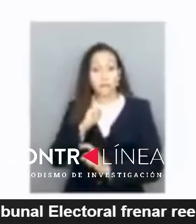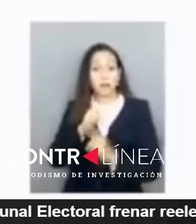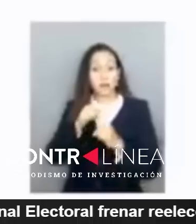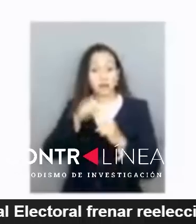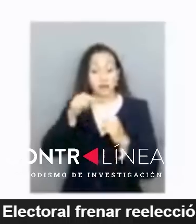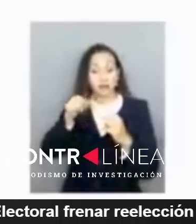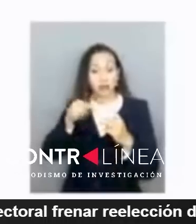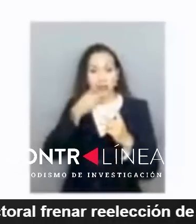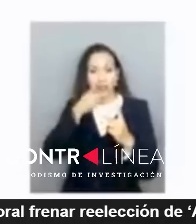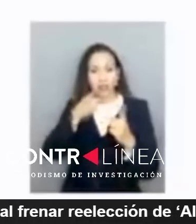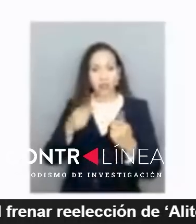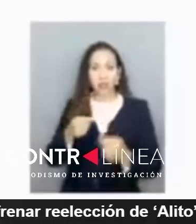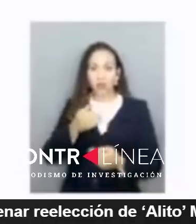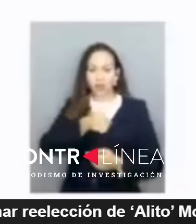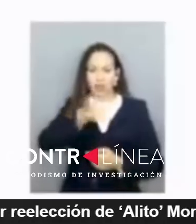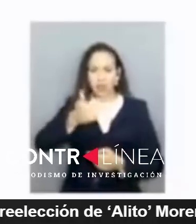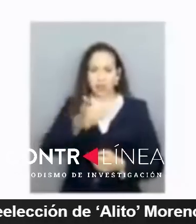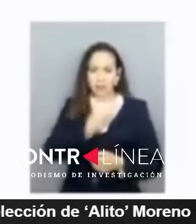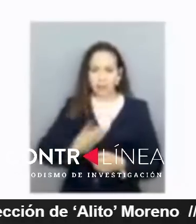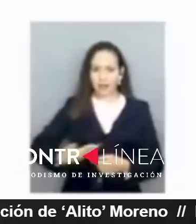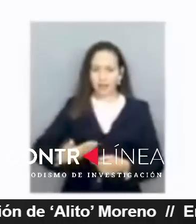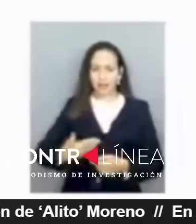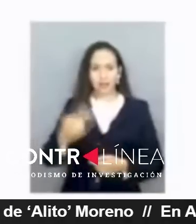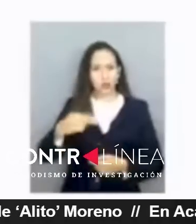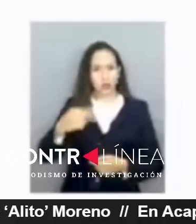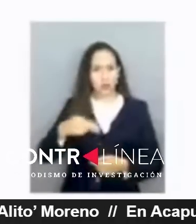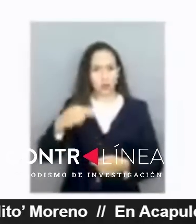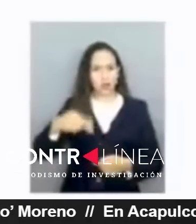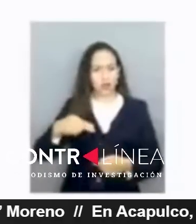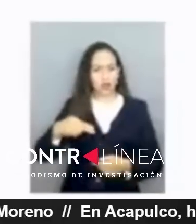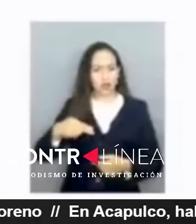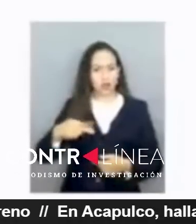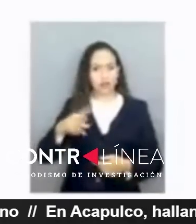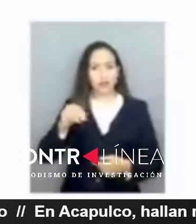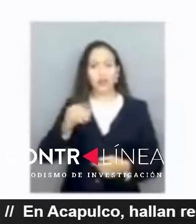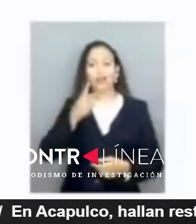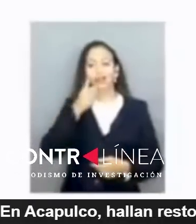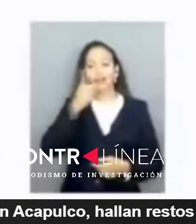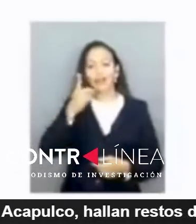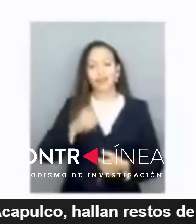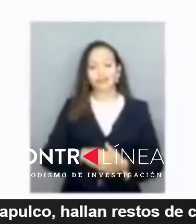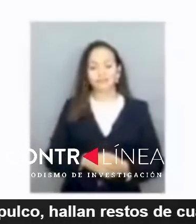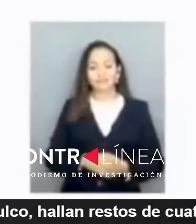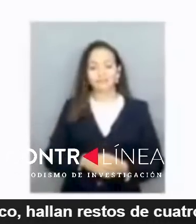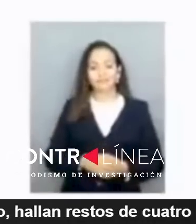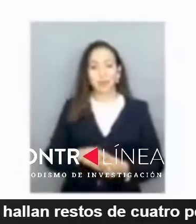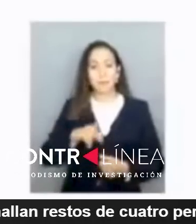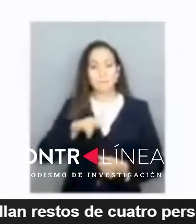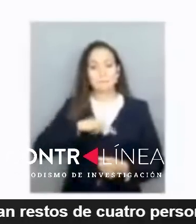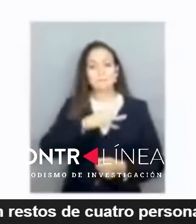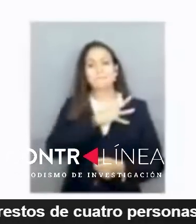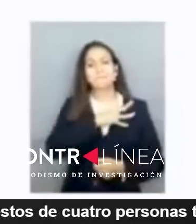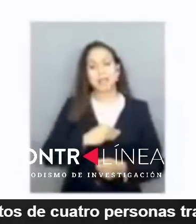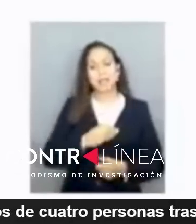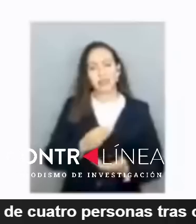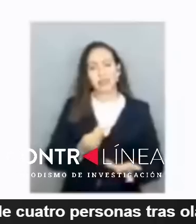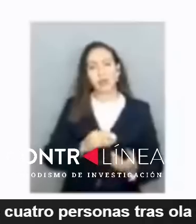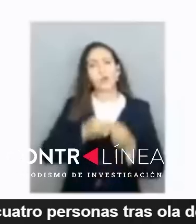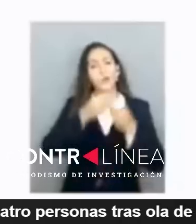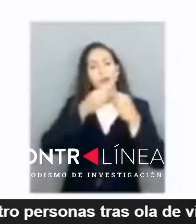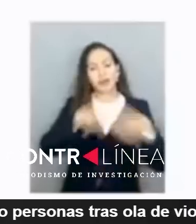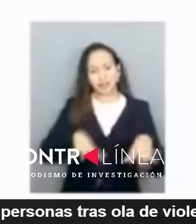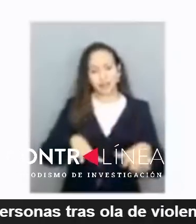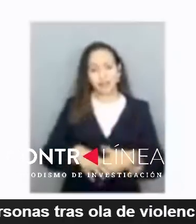se presentó por su nombre, sino por el nombre de su hijo o hija